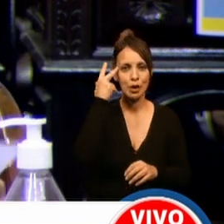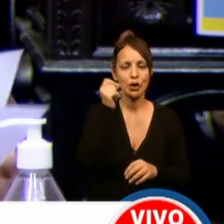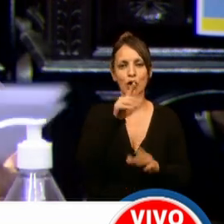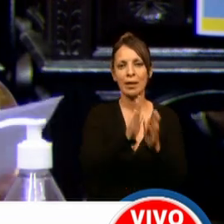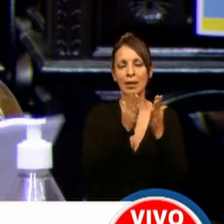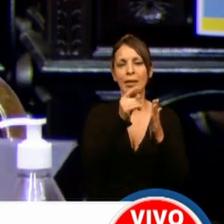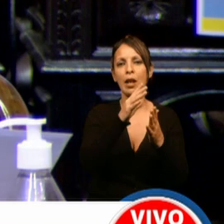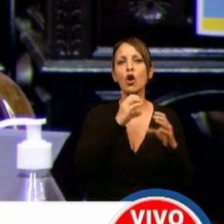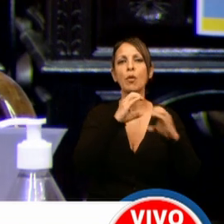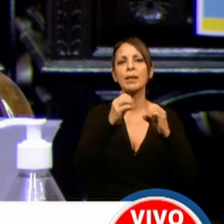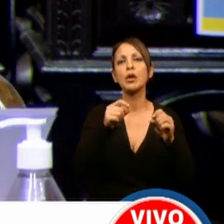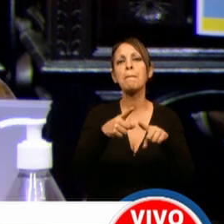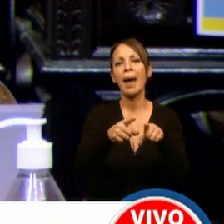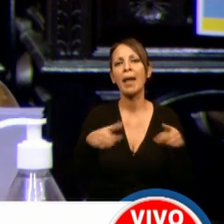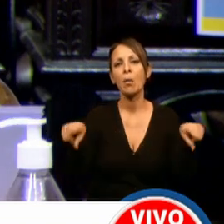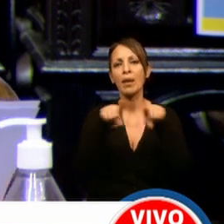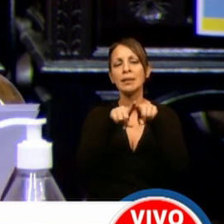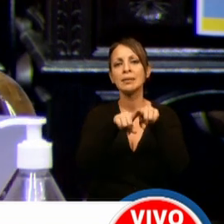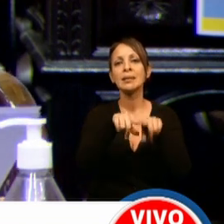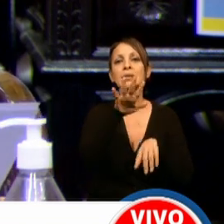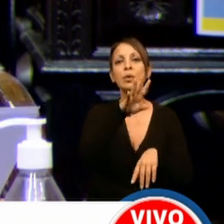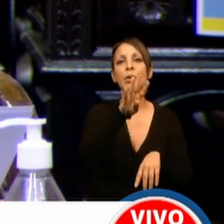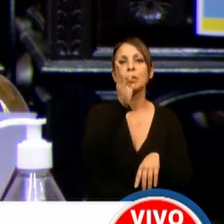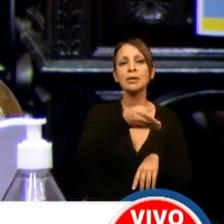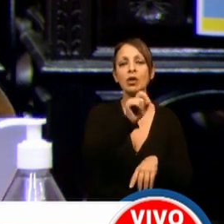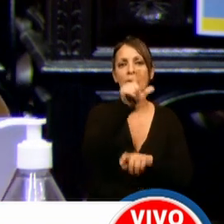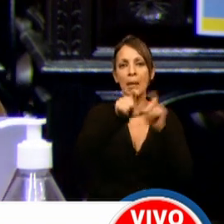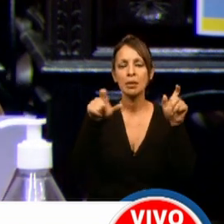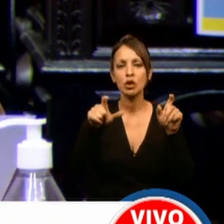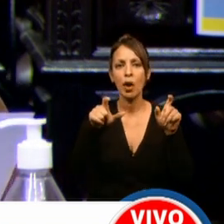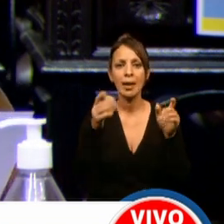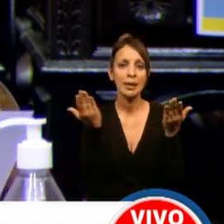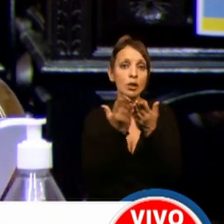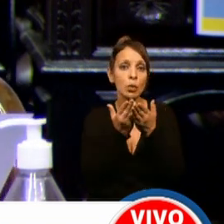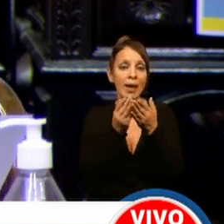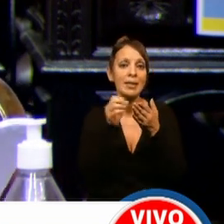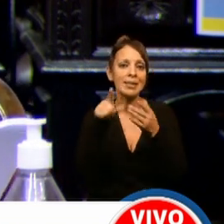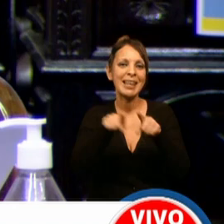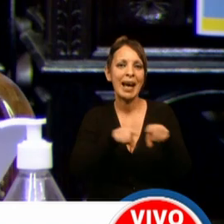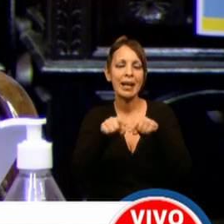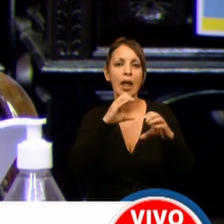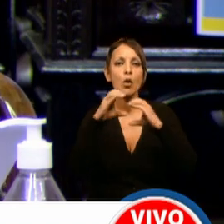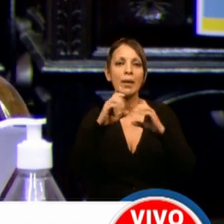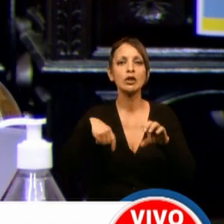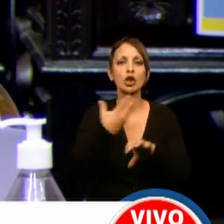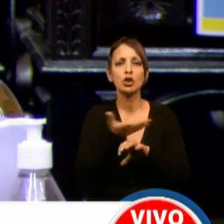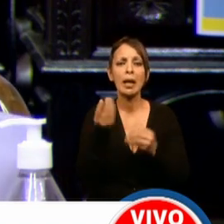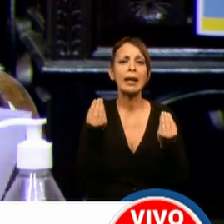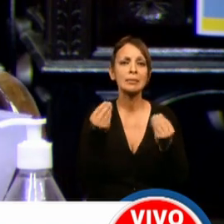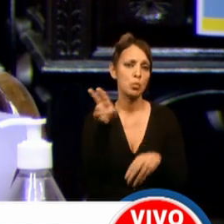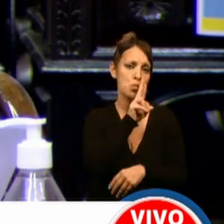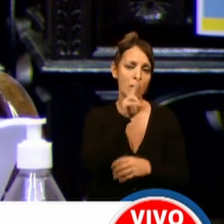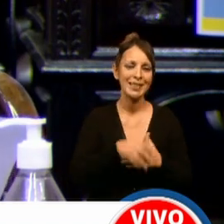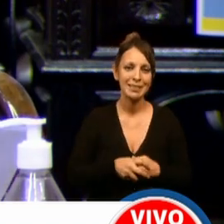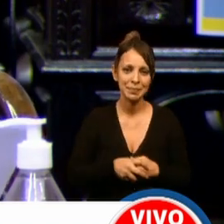igualdad el 64% de las personas que estudian comunicación social son mujeres sin